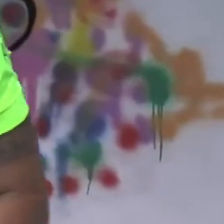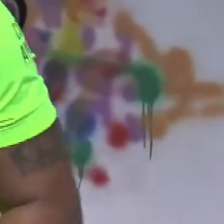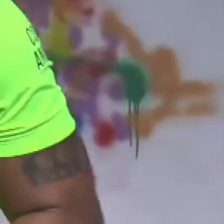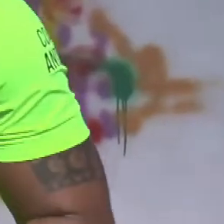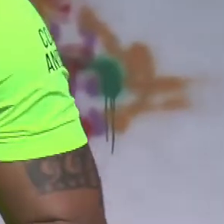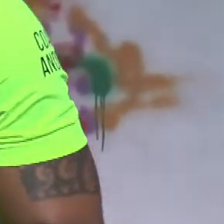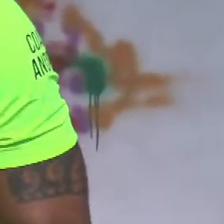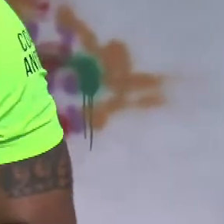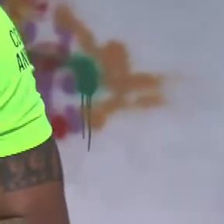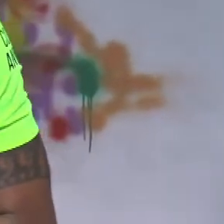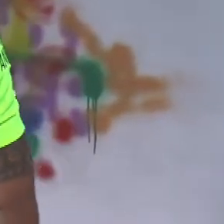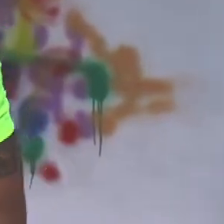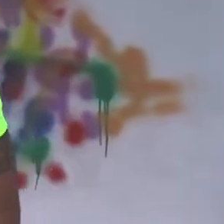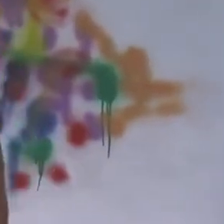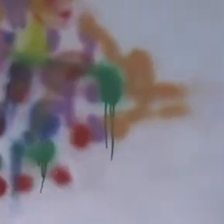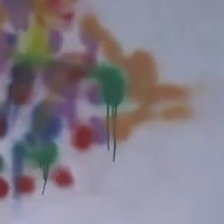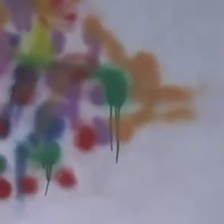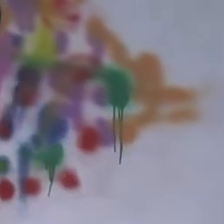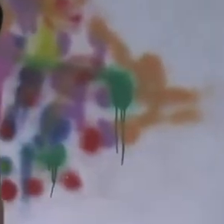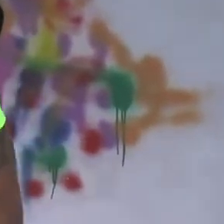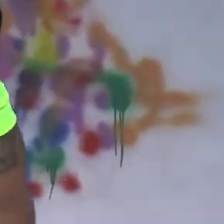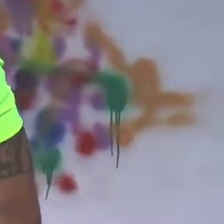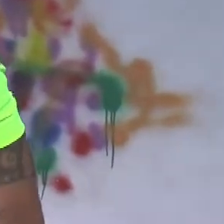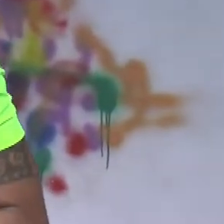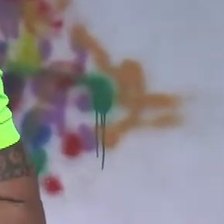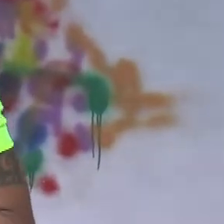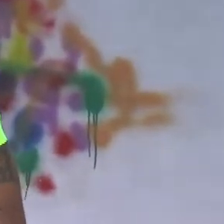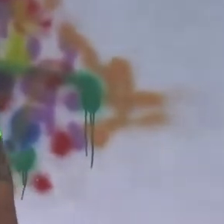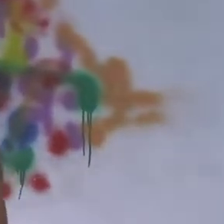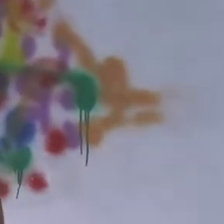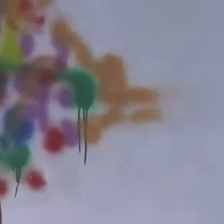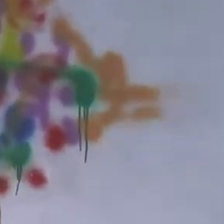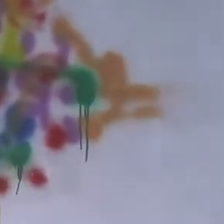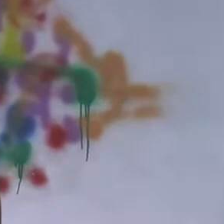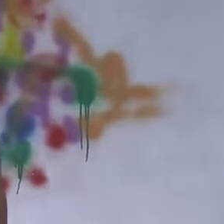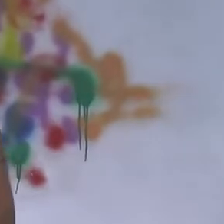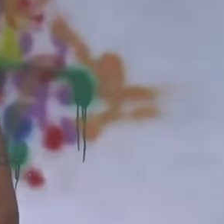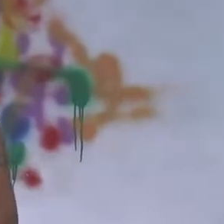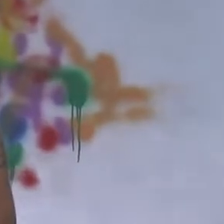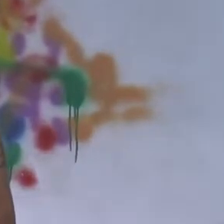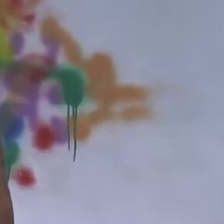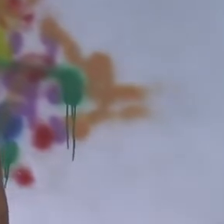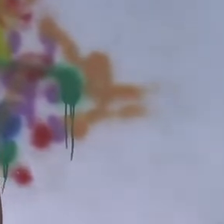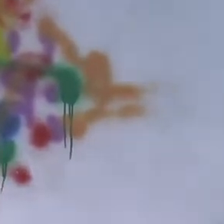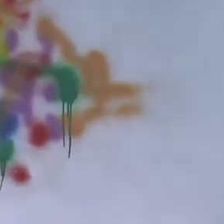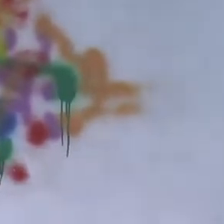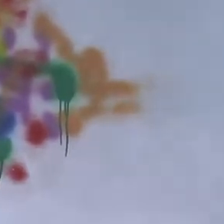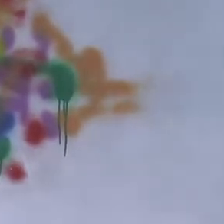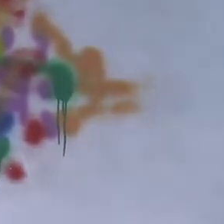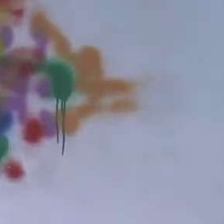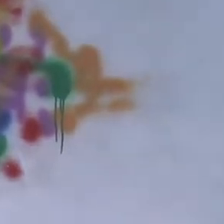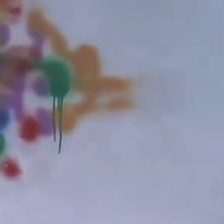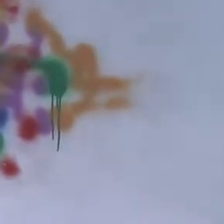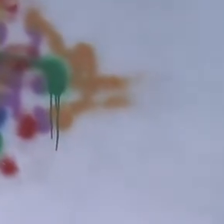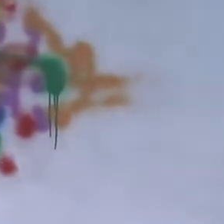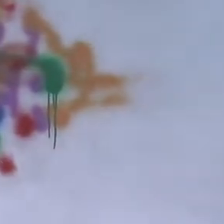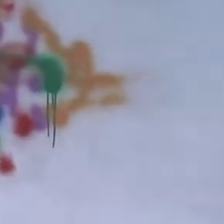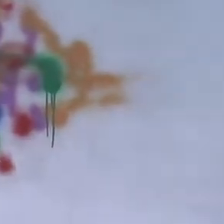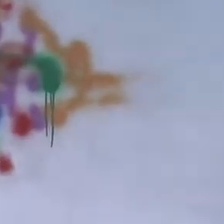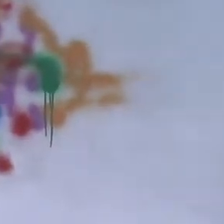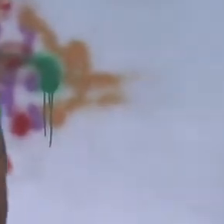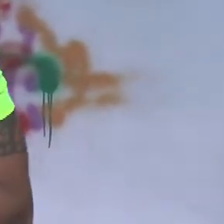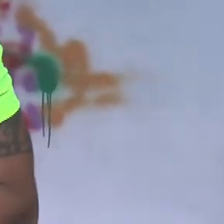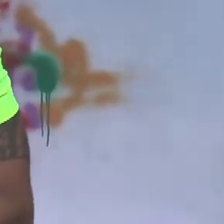Hola, buenos días, les habla Andrés Durán de Zona Training 36, el gimnasio que hoy en día